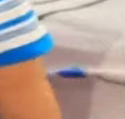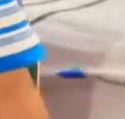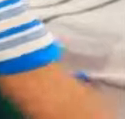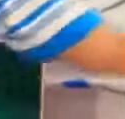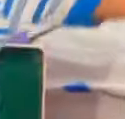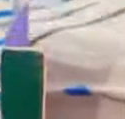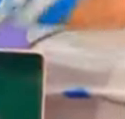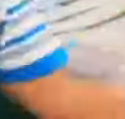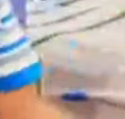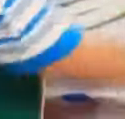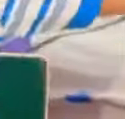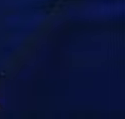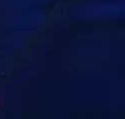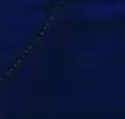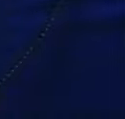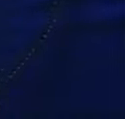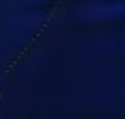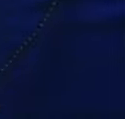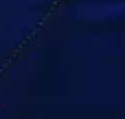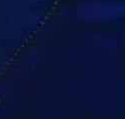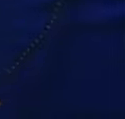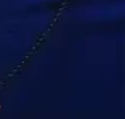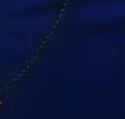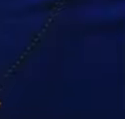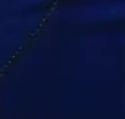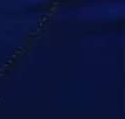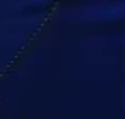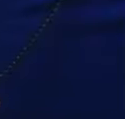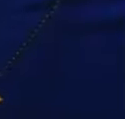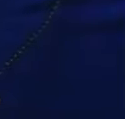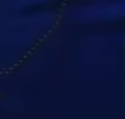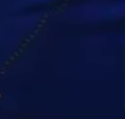cepa sudafricana. Pero sigo viendo